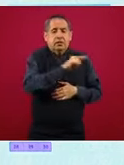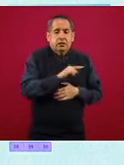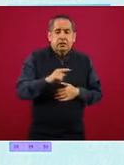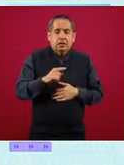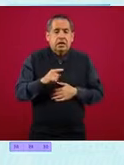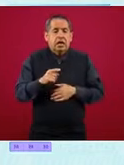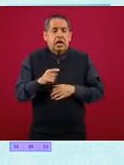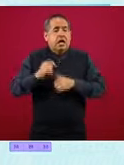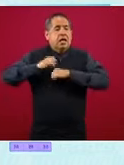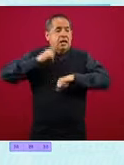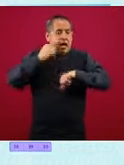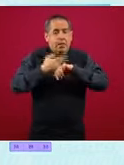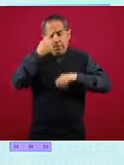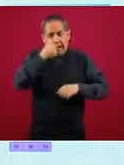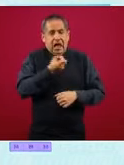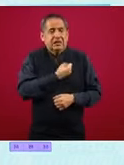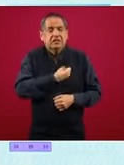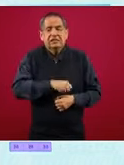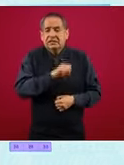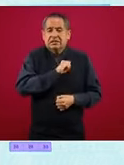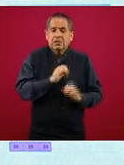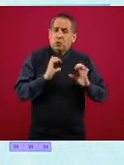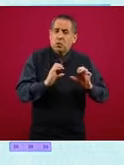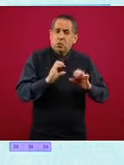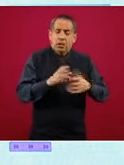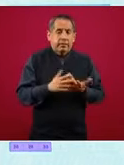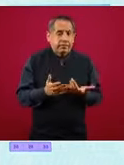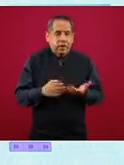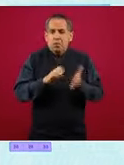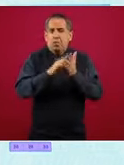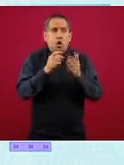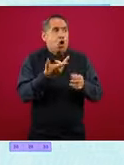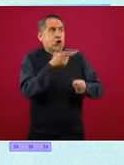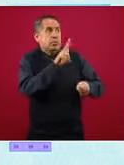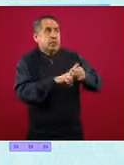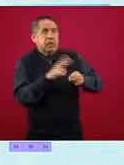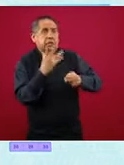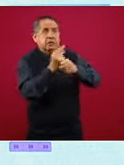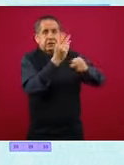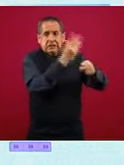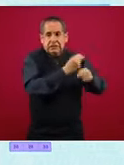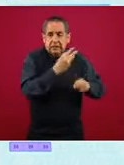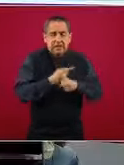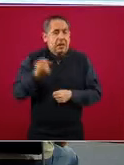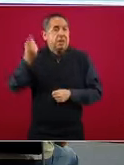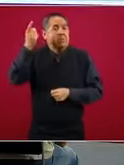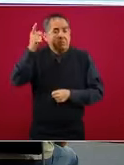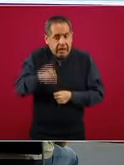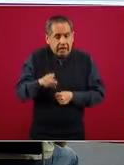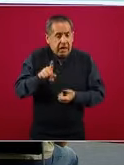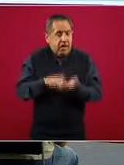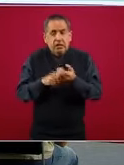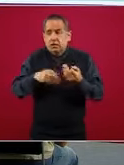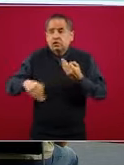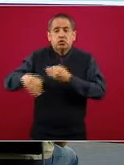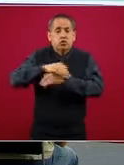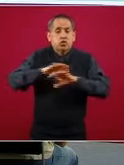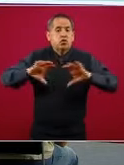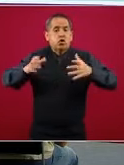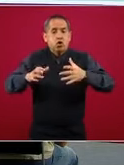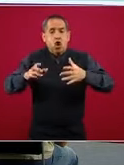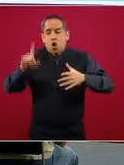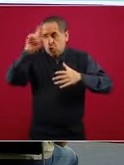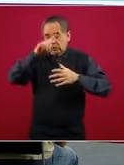autoridades sanitarias. Y las reconversiones hospitalarias se instruyeron por acuerdo del Consejo de